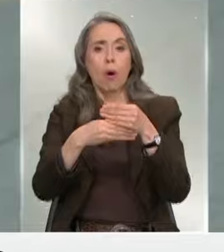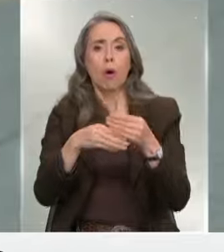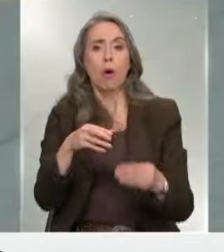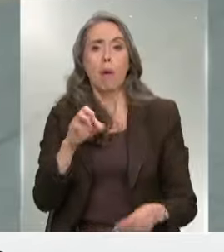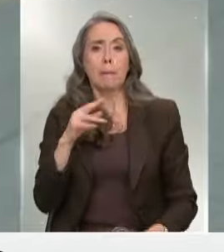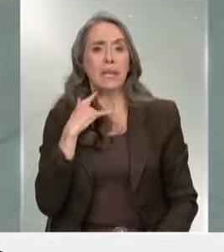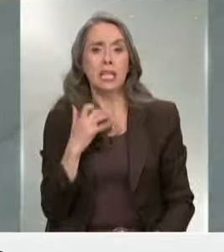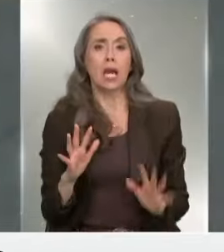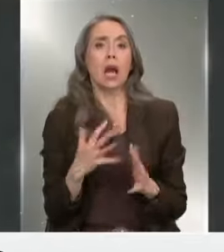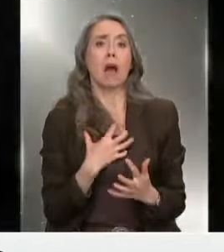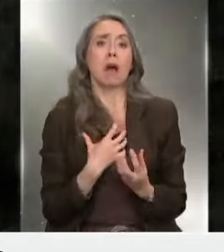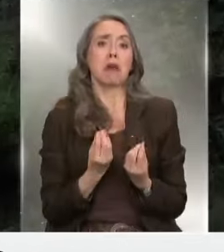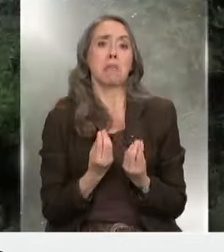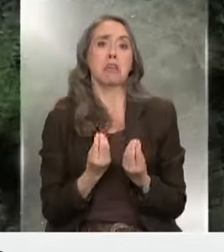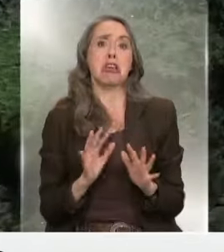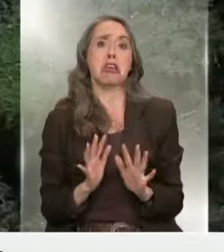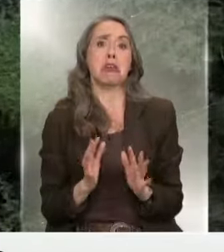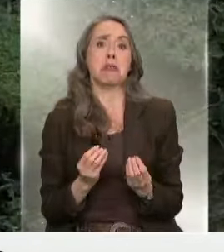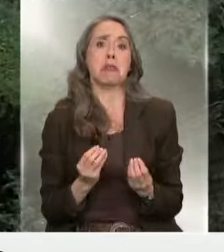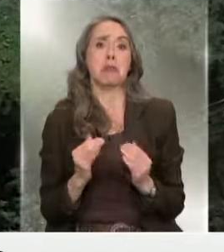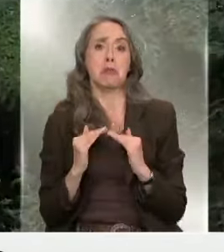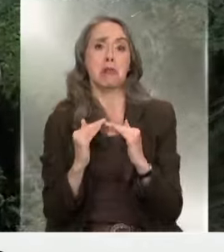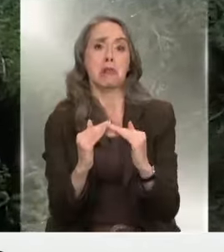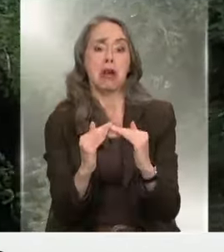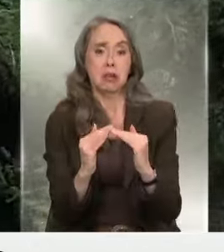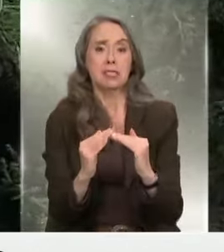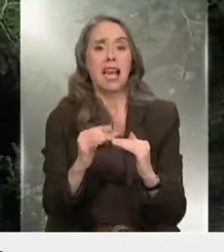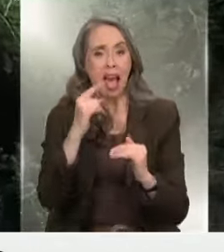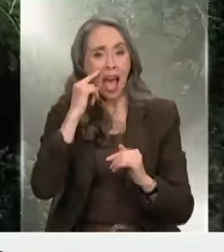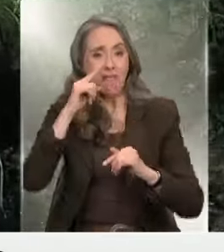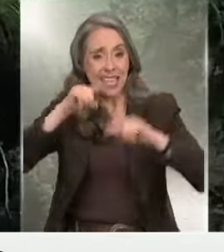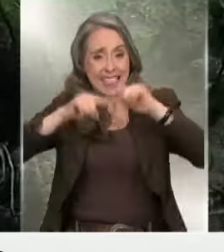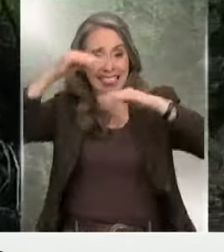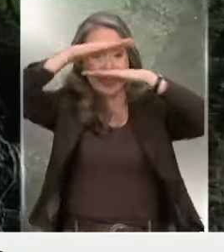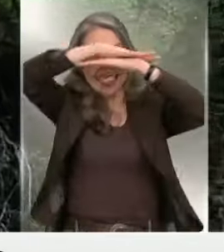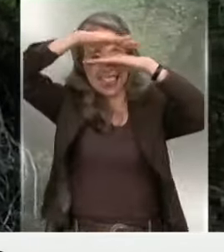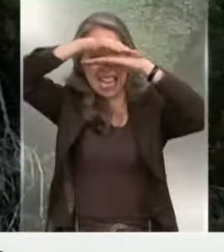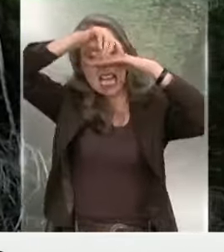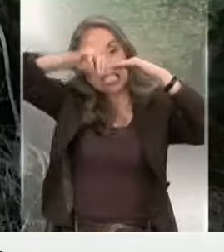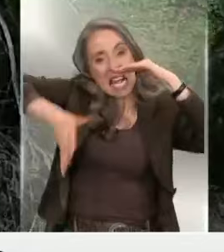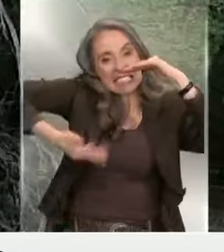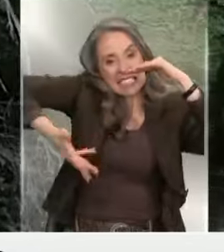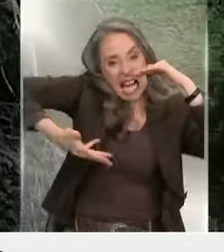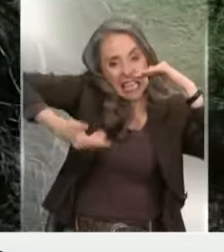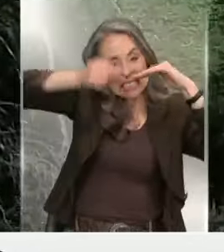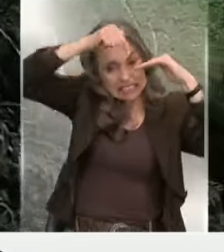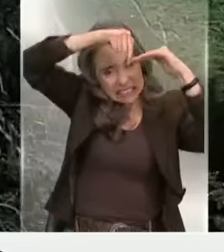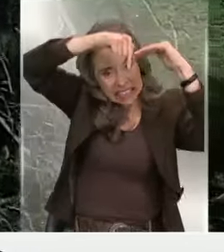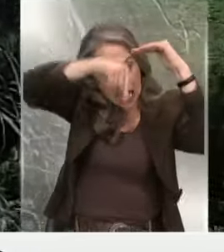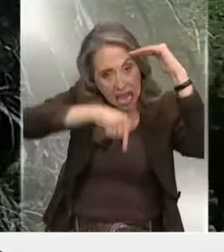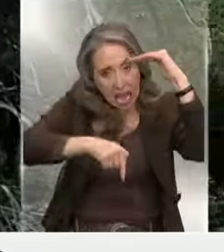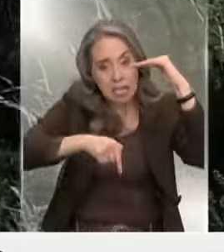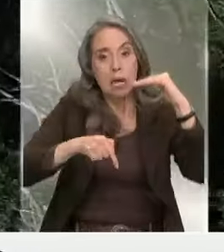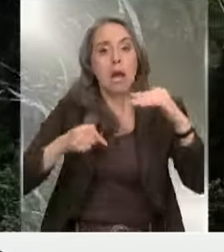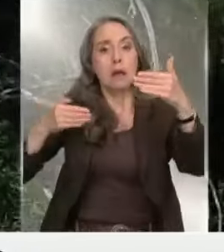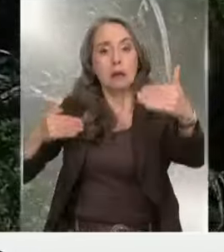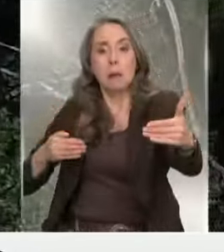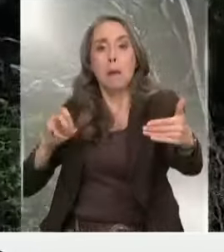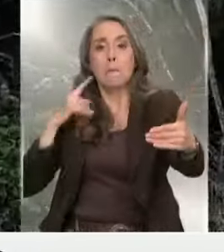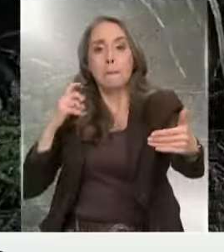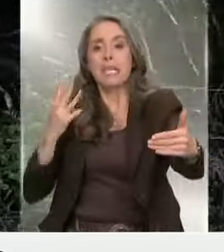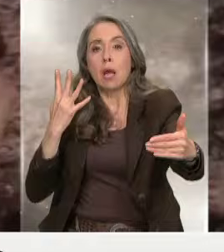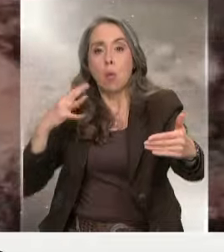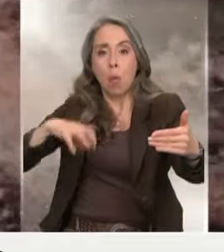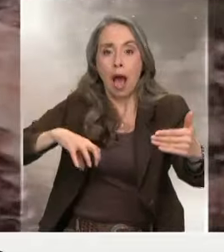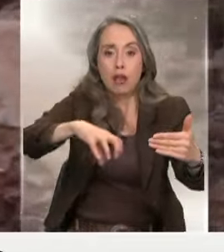sí, de verdad, da miedo. A través de excavaciones como esta realizada en Pirque y en otros 4 sectores de la falla de